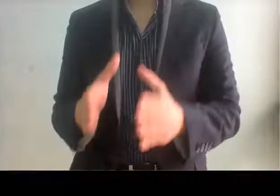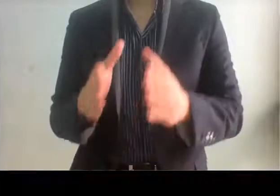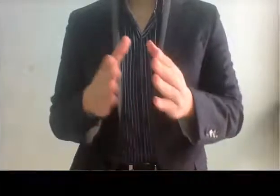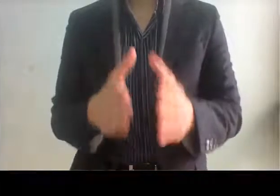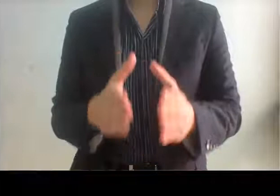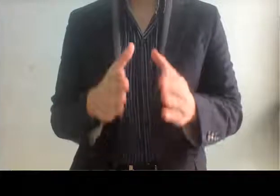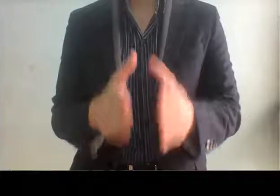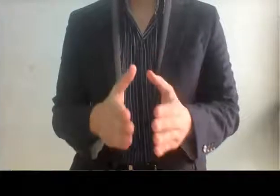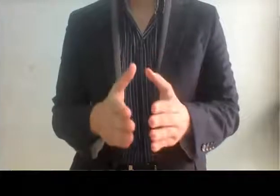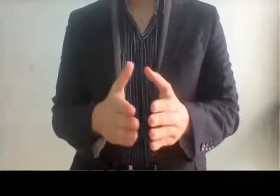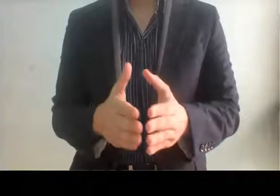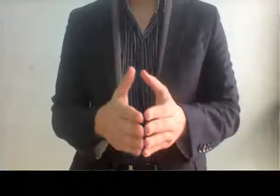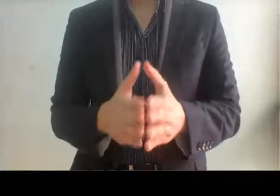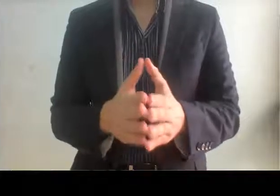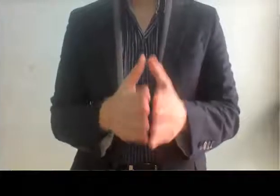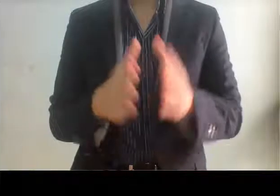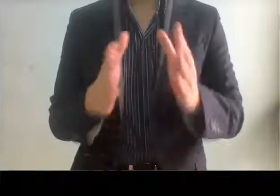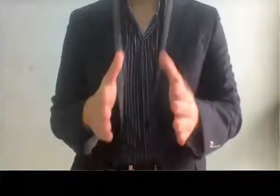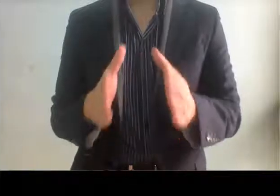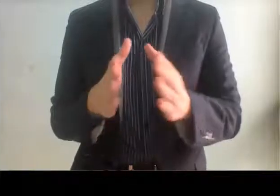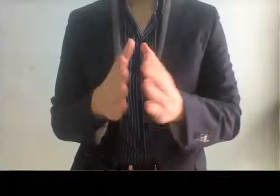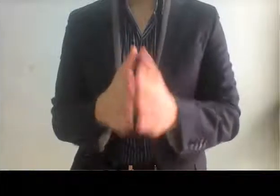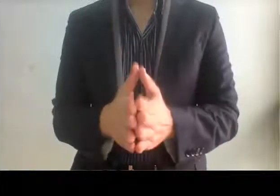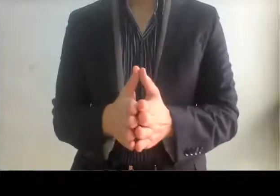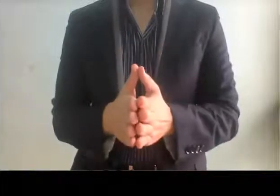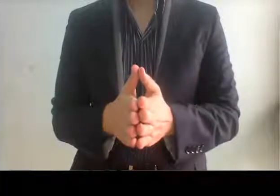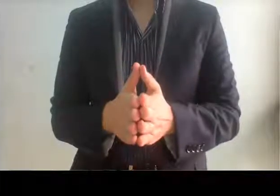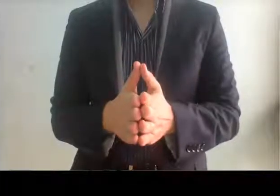para este tipo de instrumentos médicos, existen ciertas